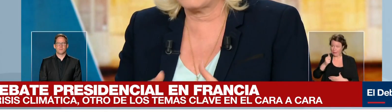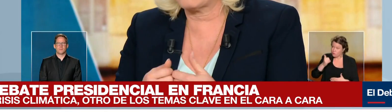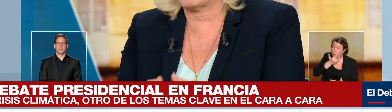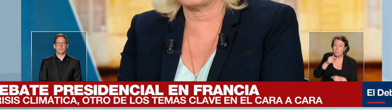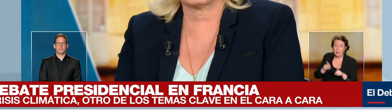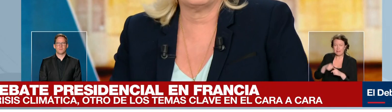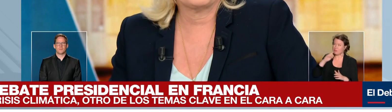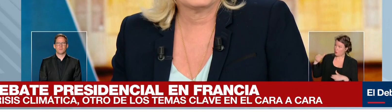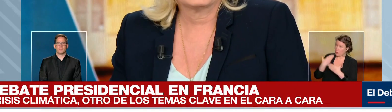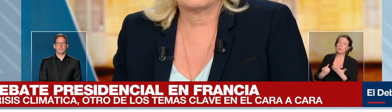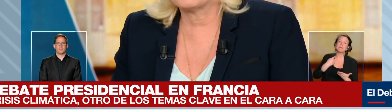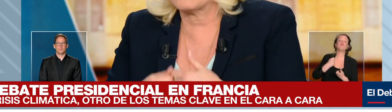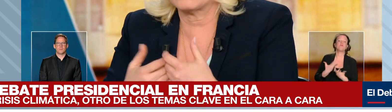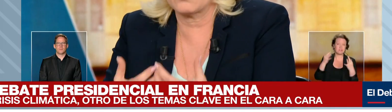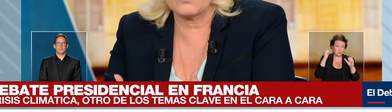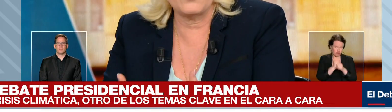para desestabilizar